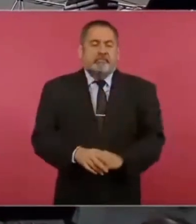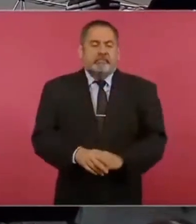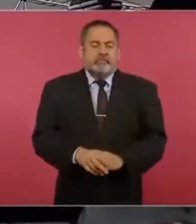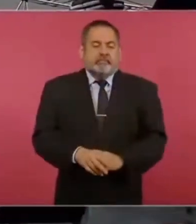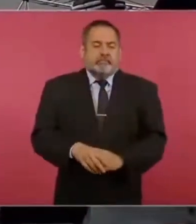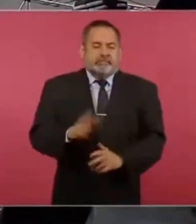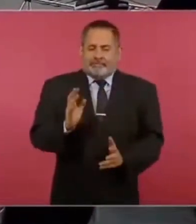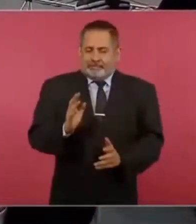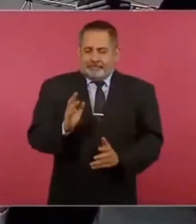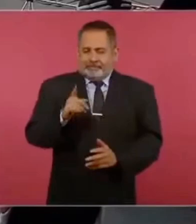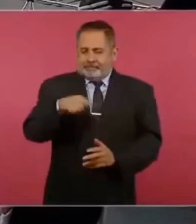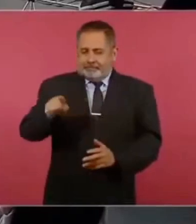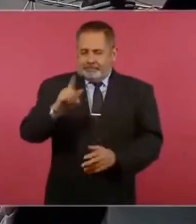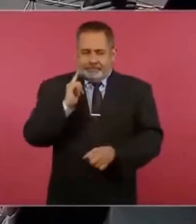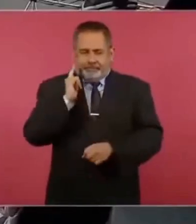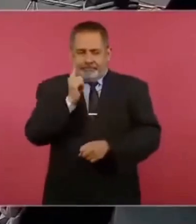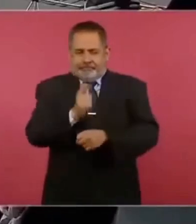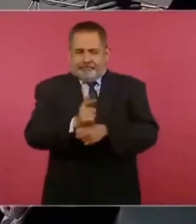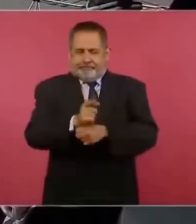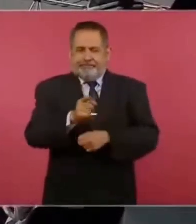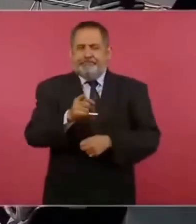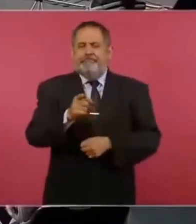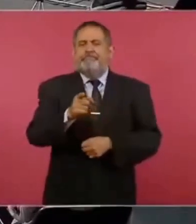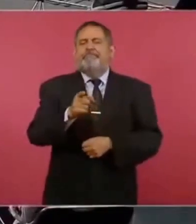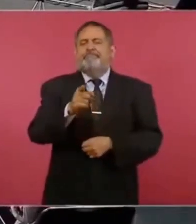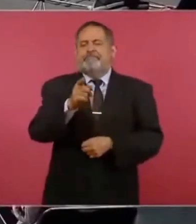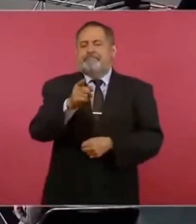Pero no sé si se han dado ustedes cuenta